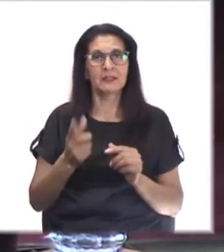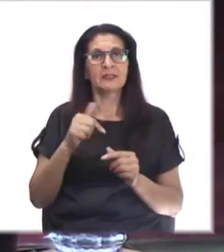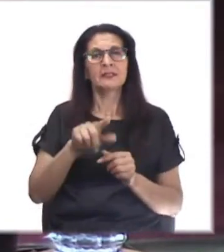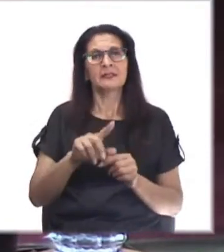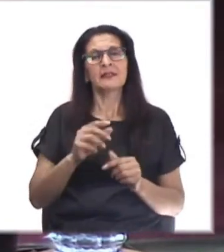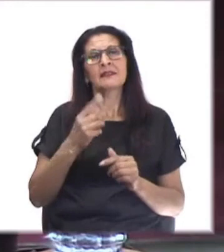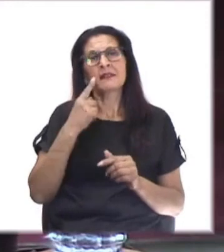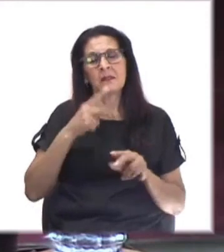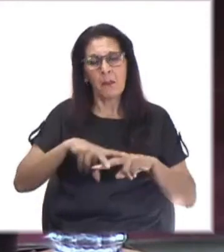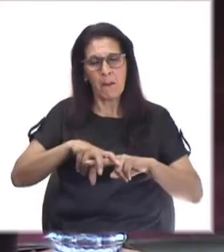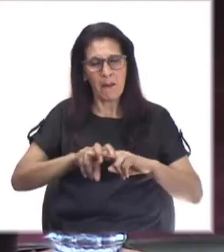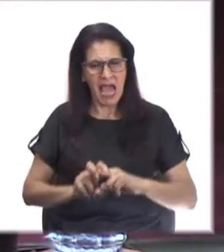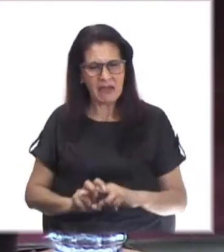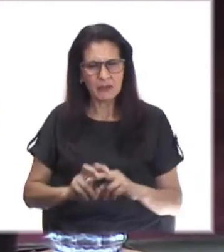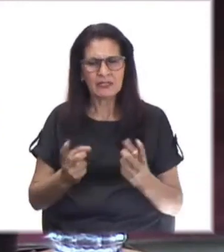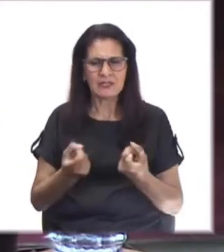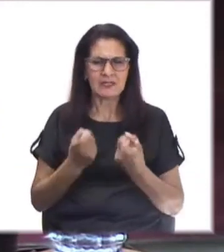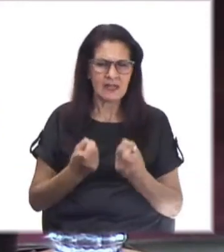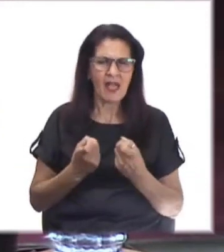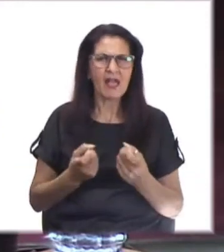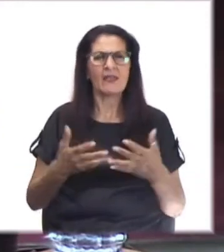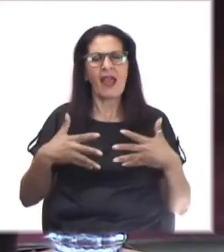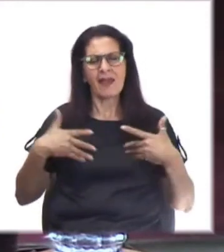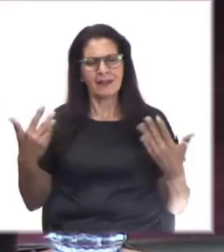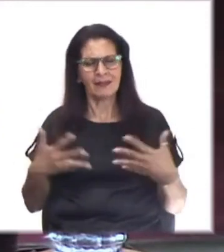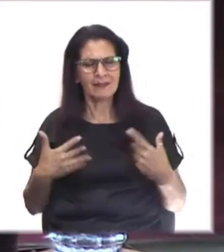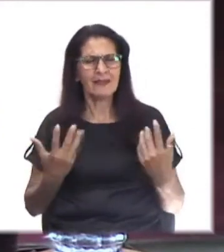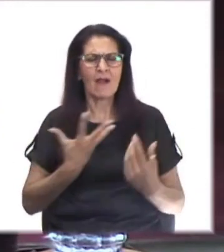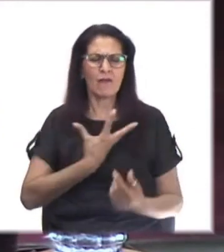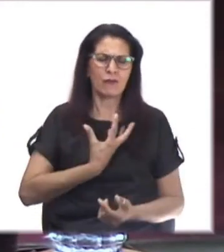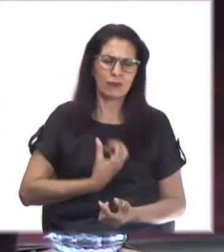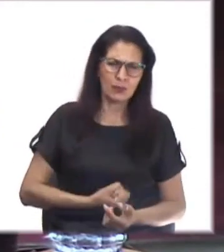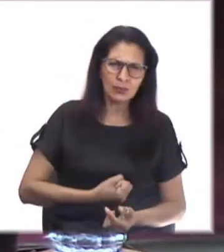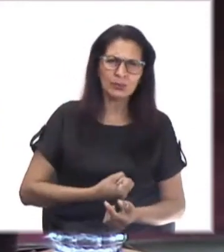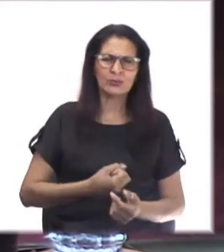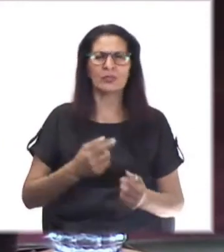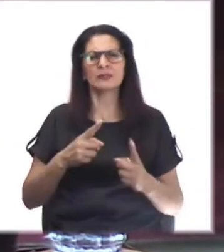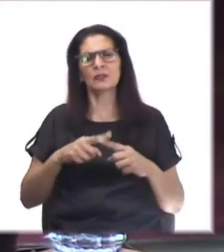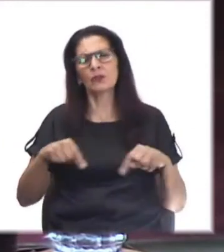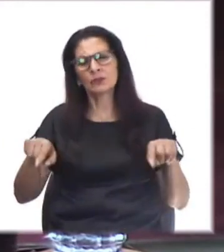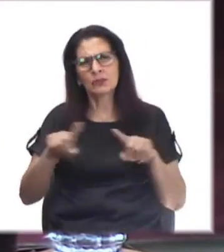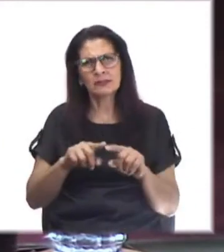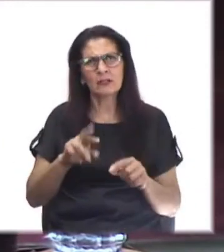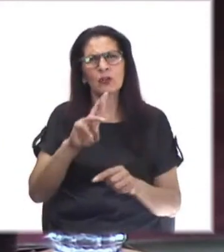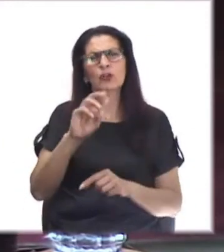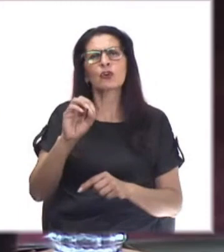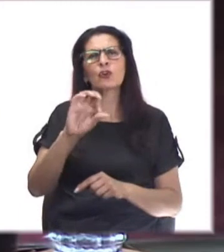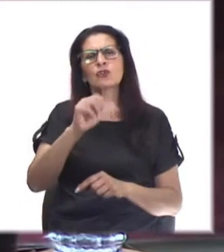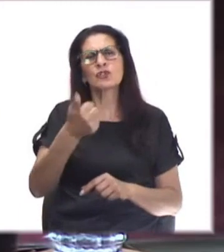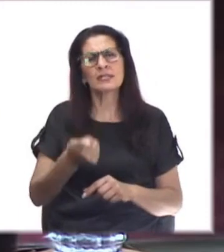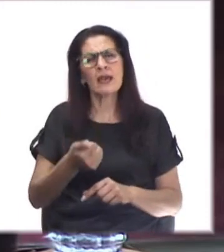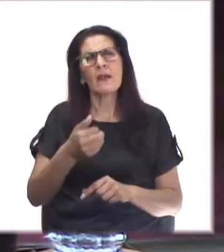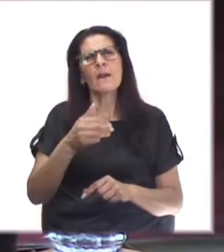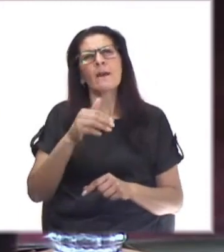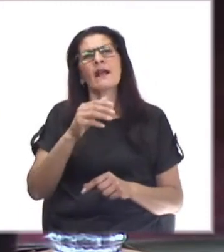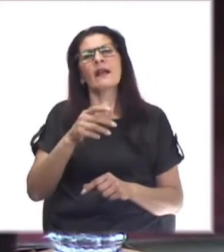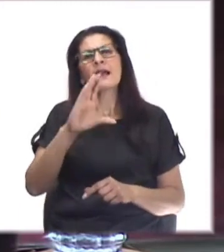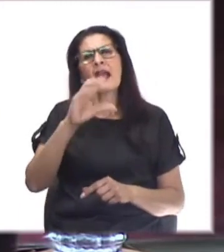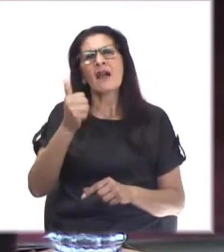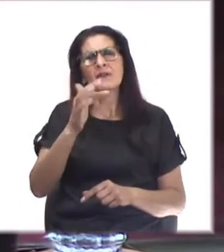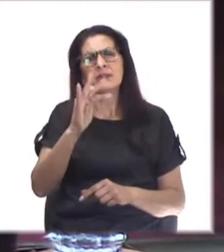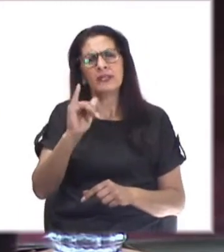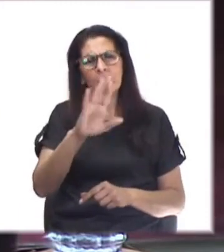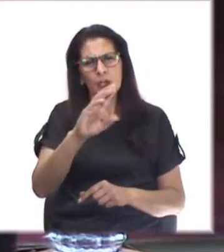y necesidades, alegrías y frustraciones con los Marciscano, los Rosas, los Moratorio, los Cafiro